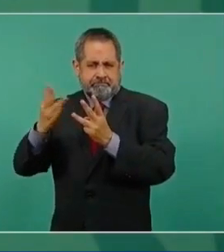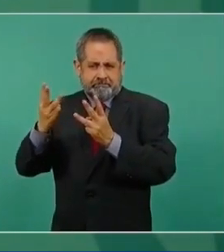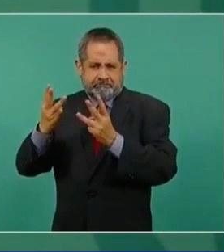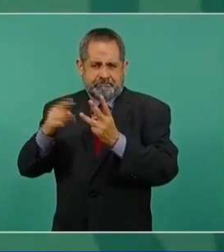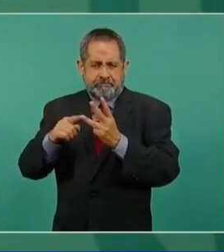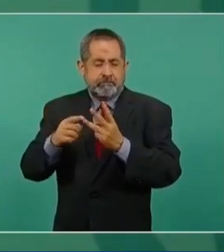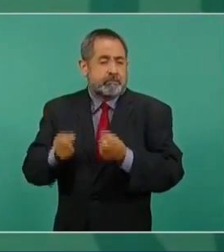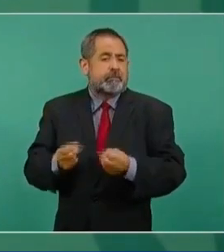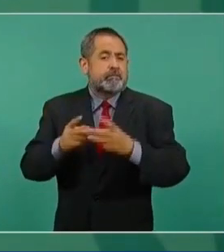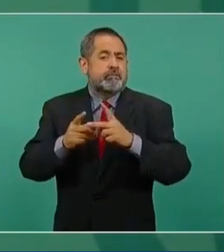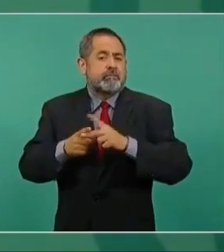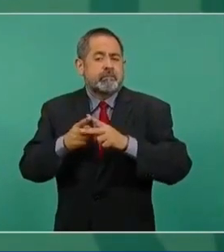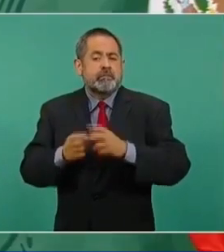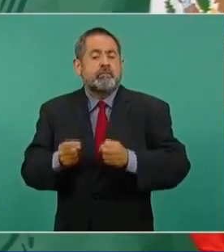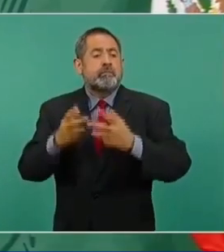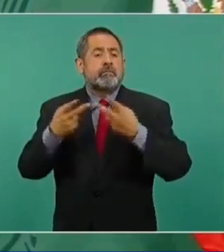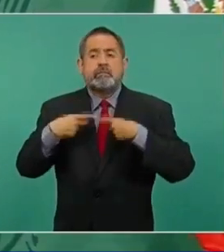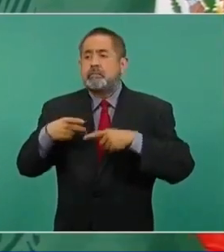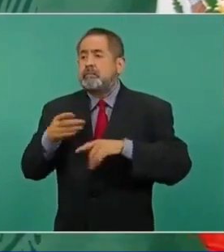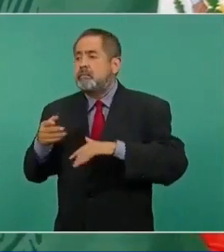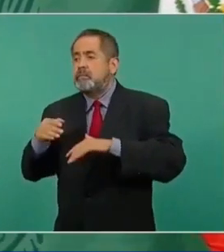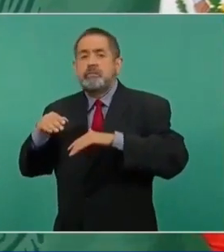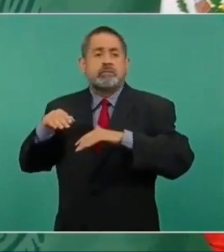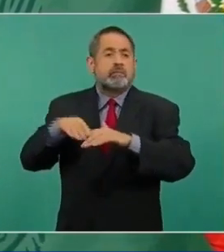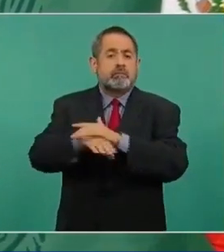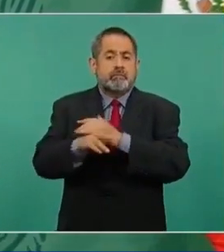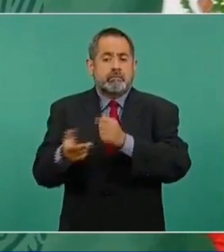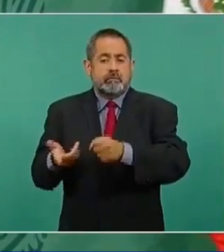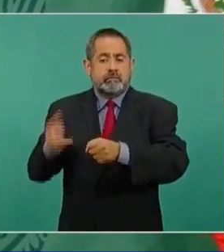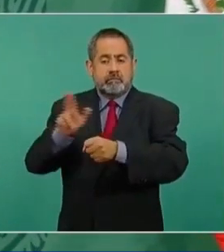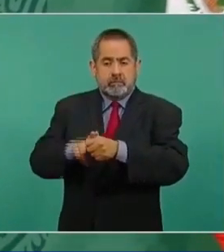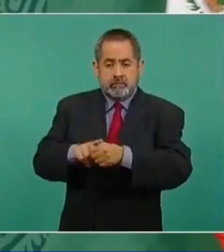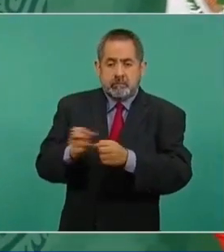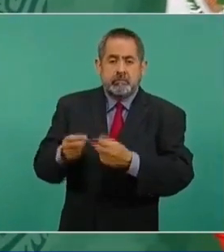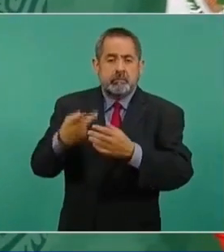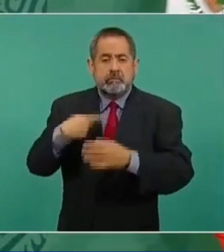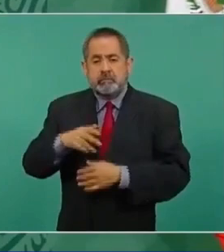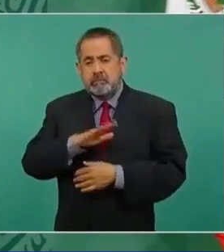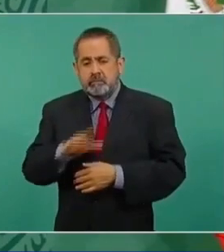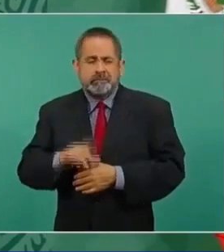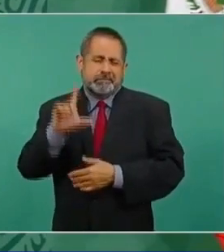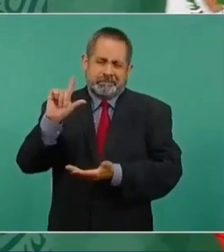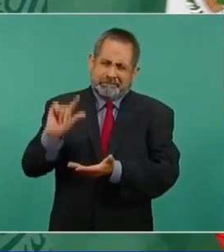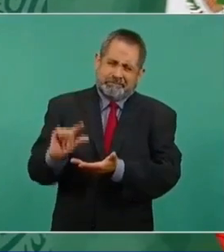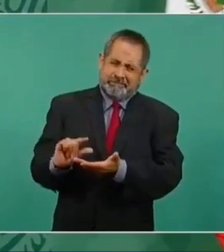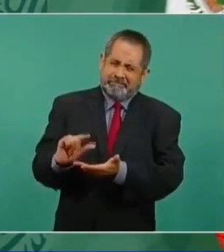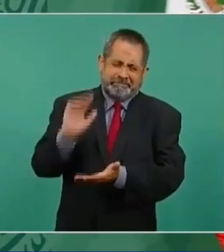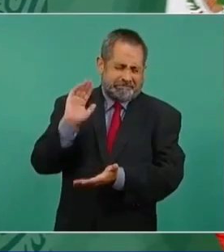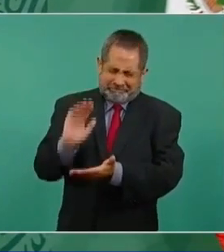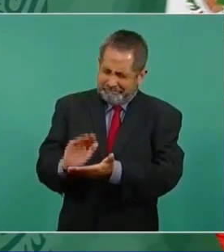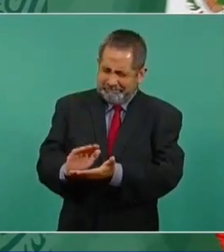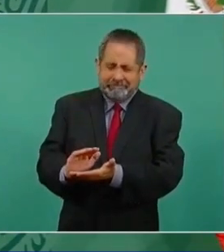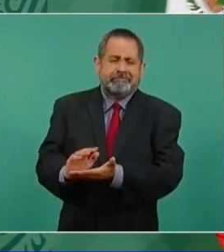el número de hospitalizados y de fallecidos es menor